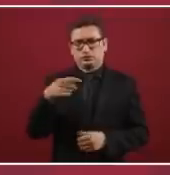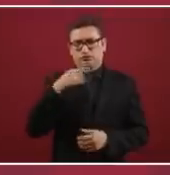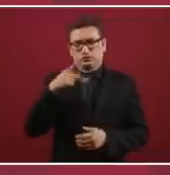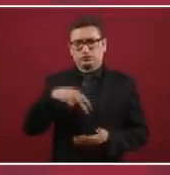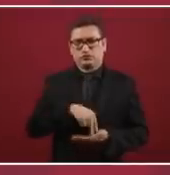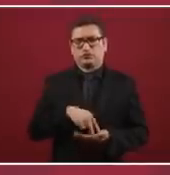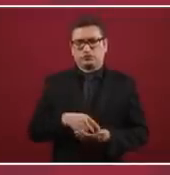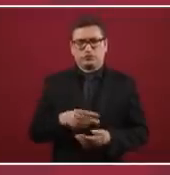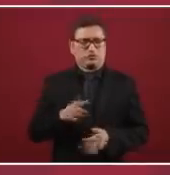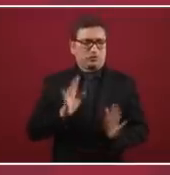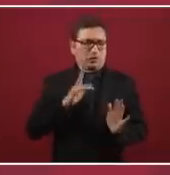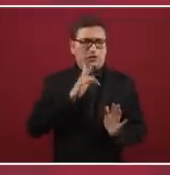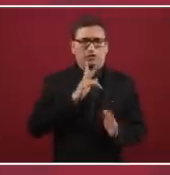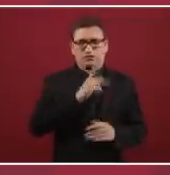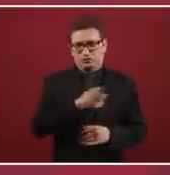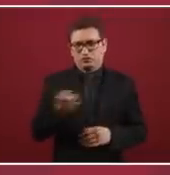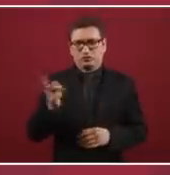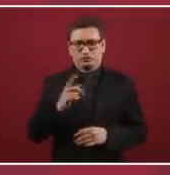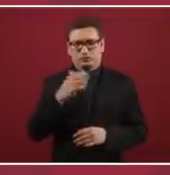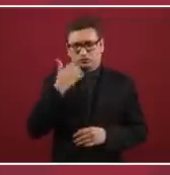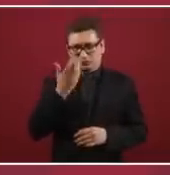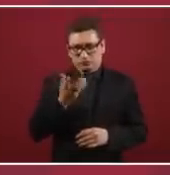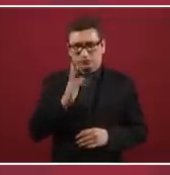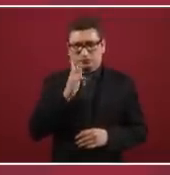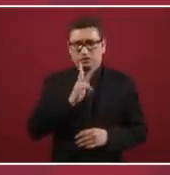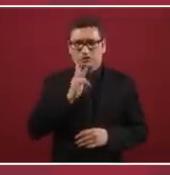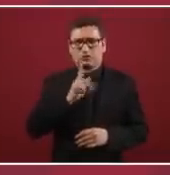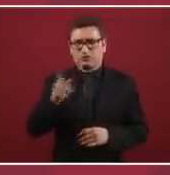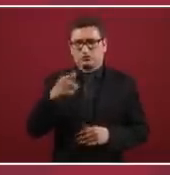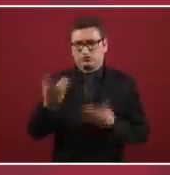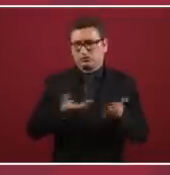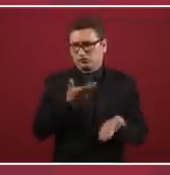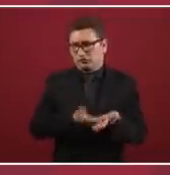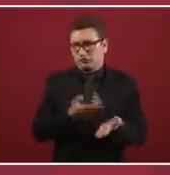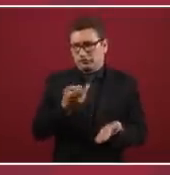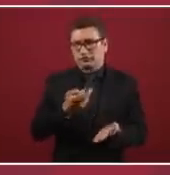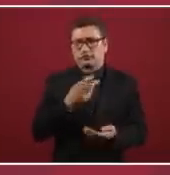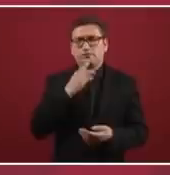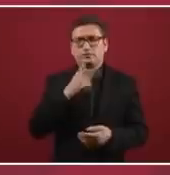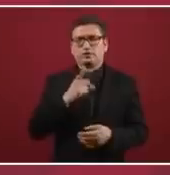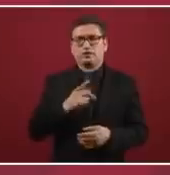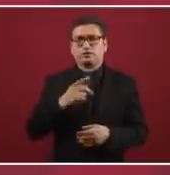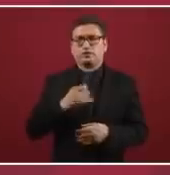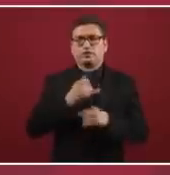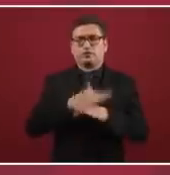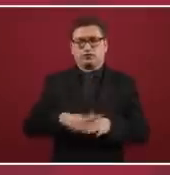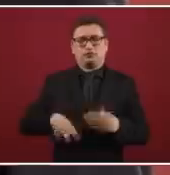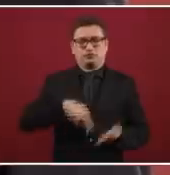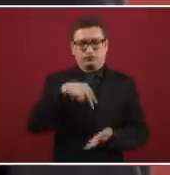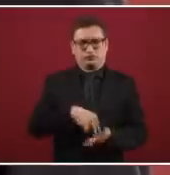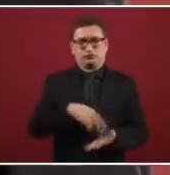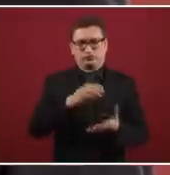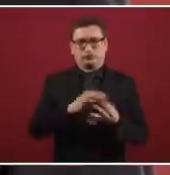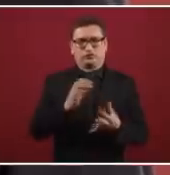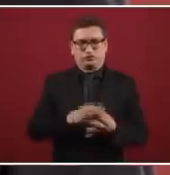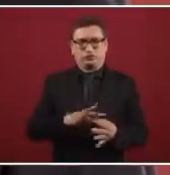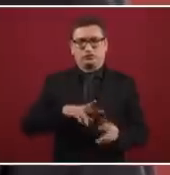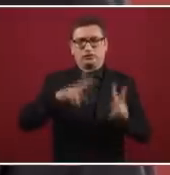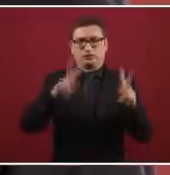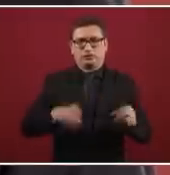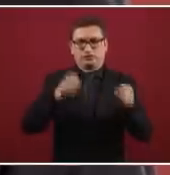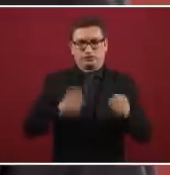les parece, dada tu propuesta, aquí haya un informe aquí sobre